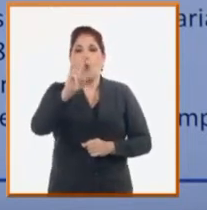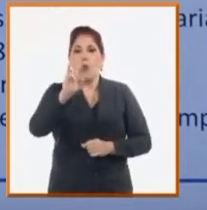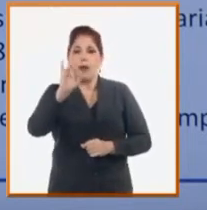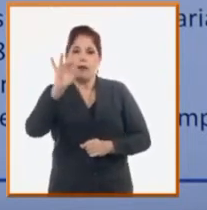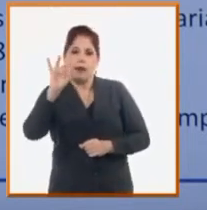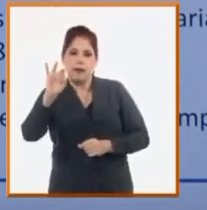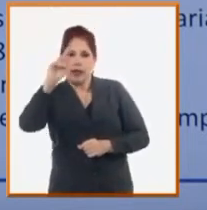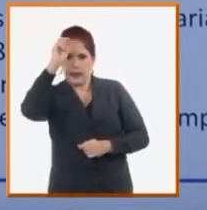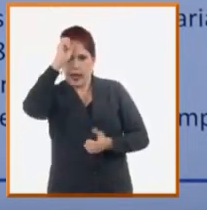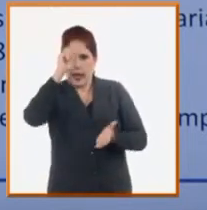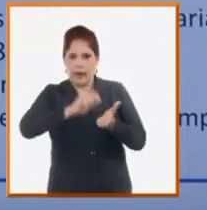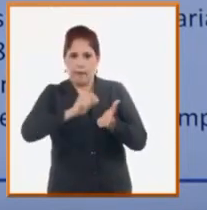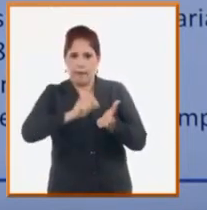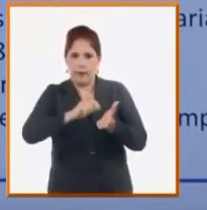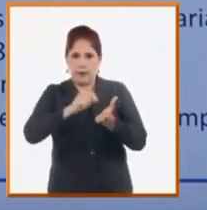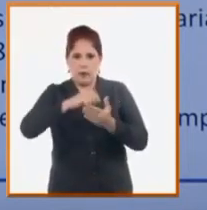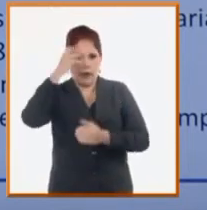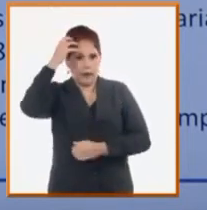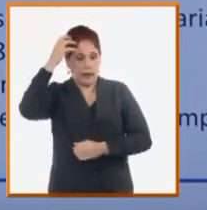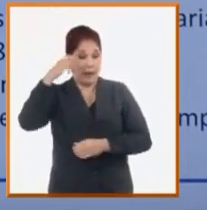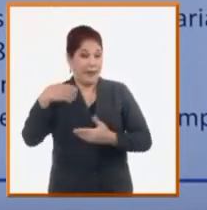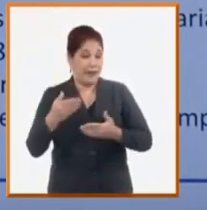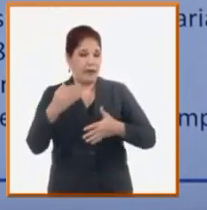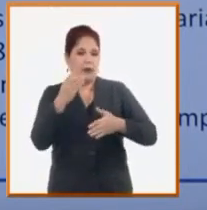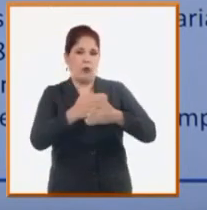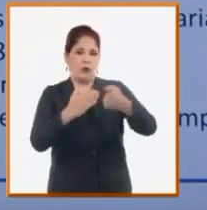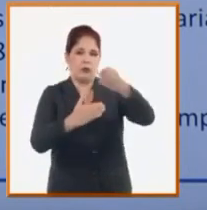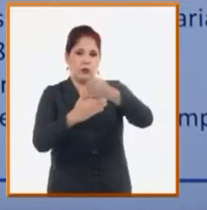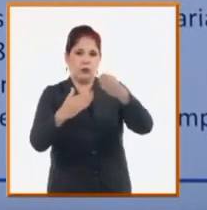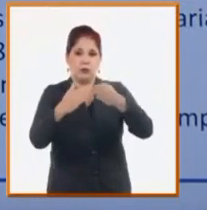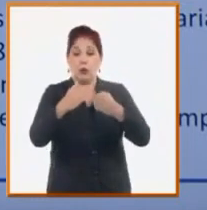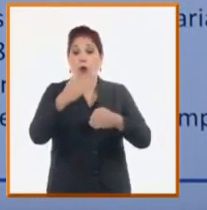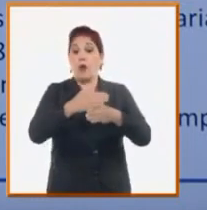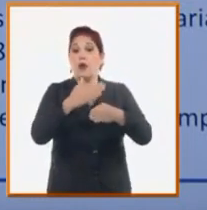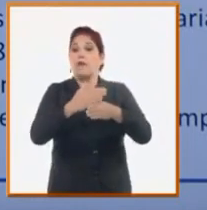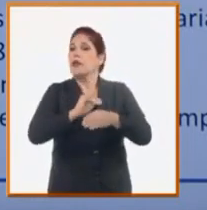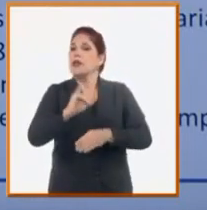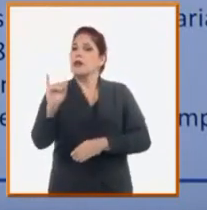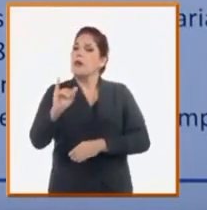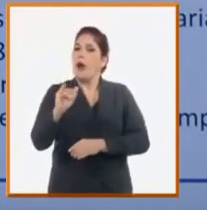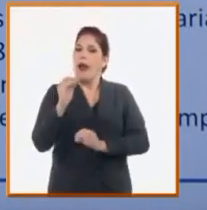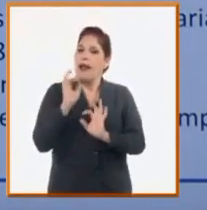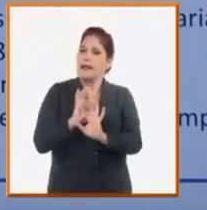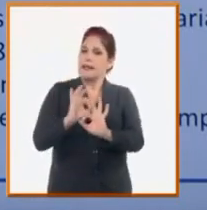por el Sistema de Inspección Estatal de la Construcción y la Inspección Sanitaria Estatal revisó